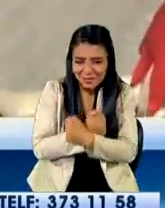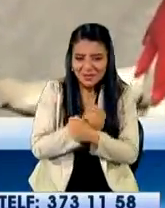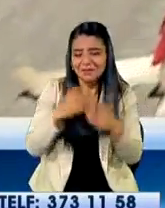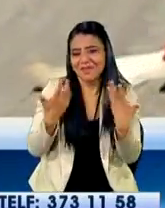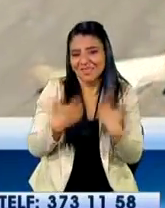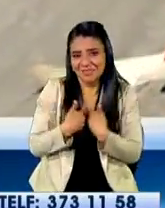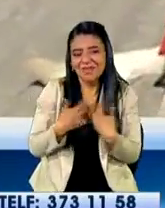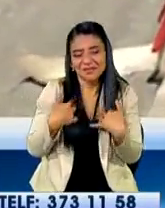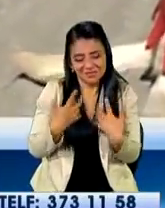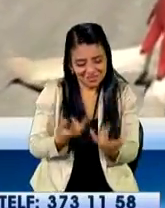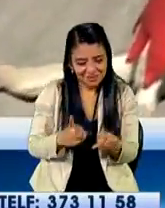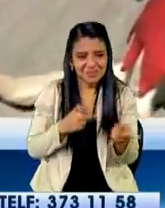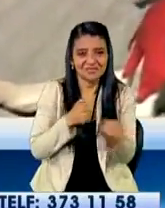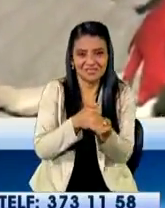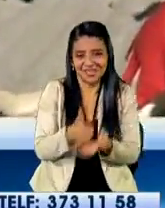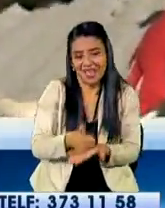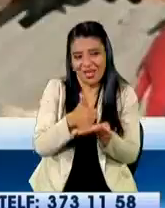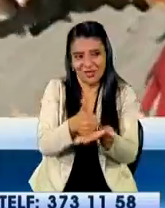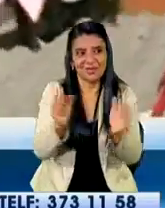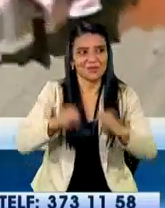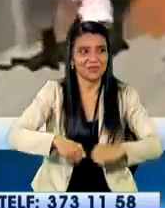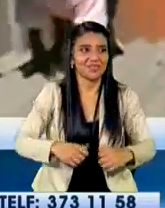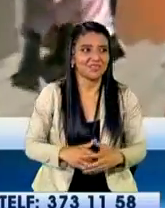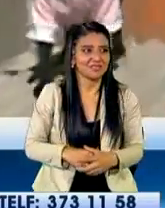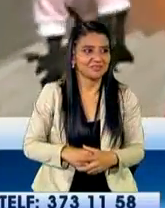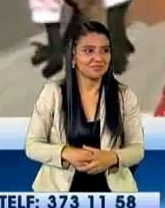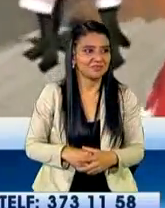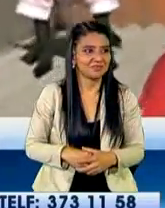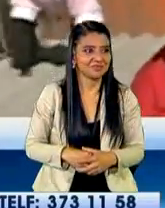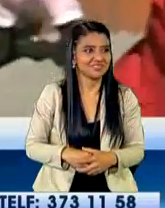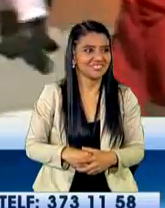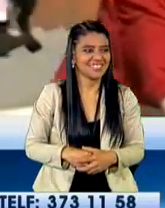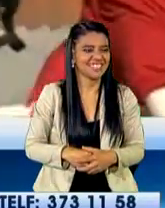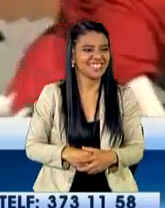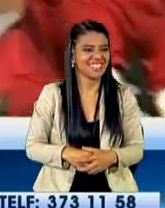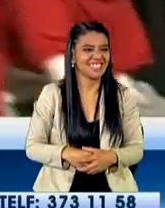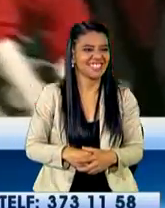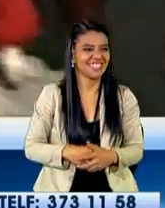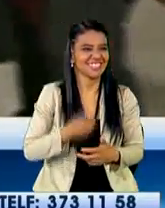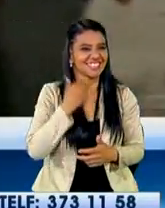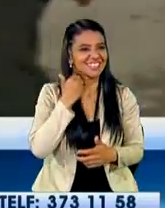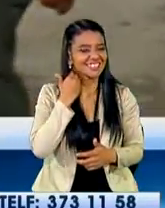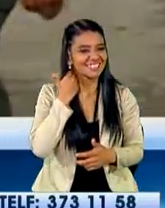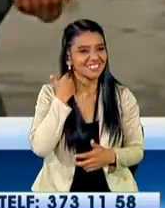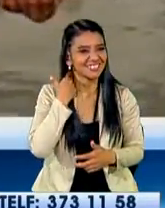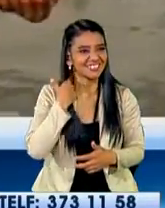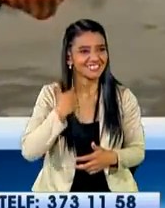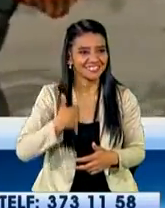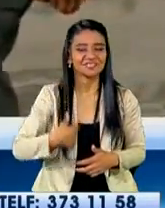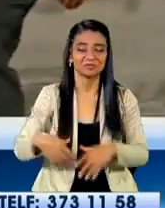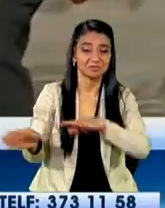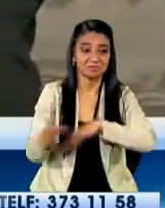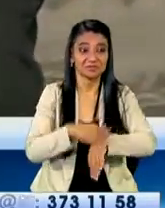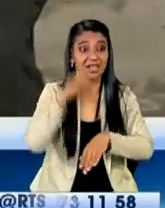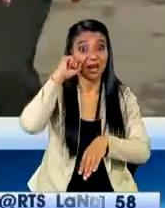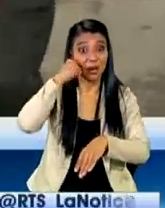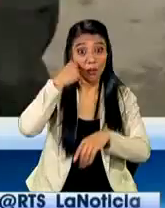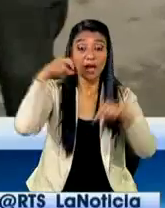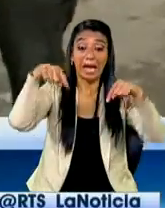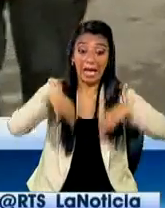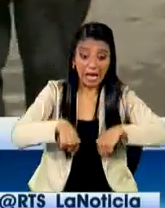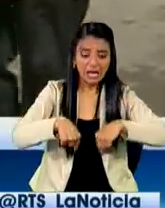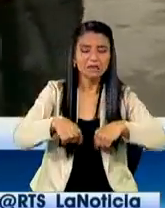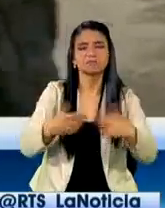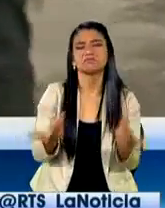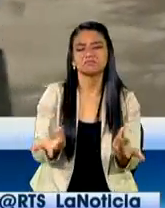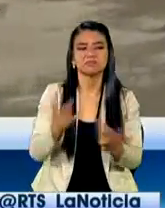nosotros que les ayudamos y que les cuidamos también, ¿no? Eso. Claro que sí, es muy importante recordarles un poco que aquí hay